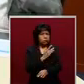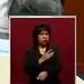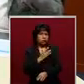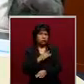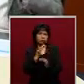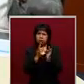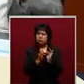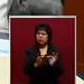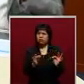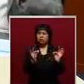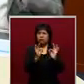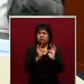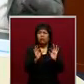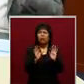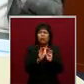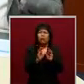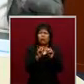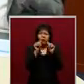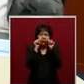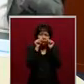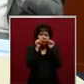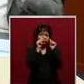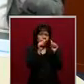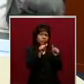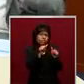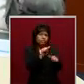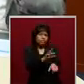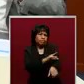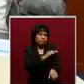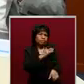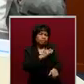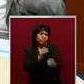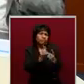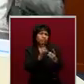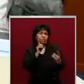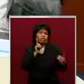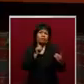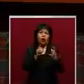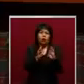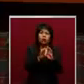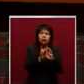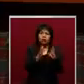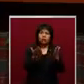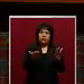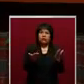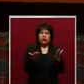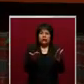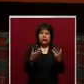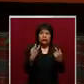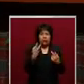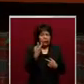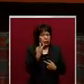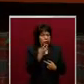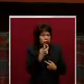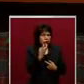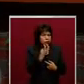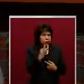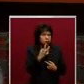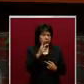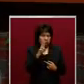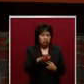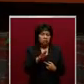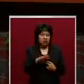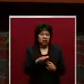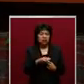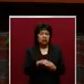¿Cómo atender el elemento emocional a distancia? Ese es a lo que me refiero, que es un verdadero